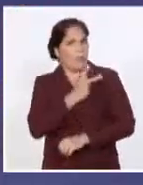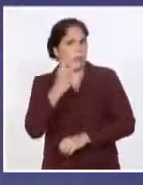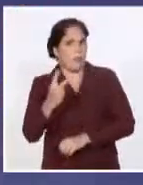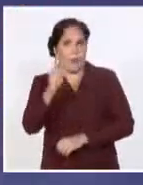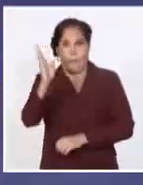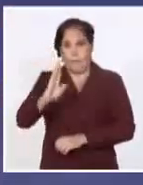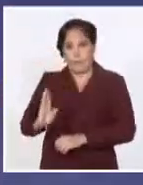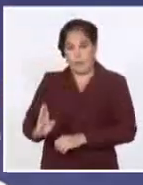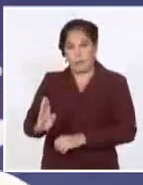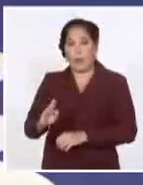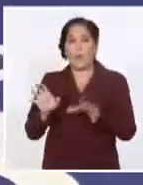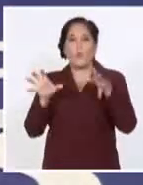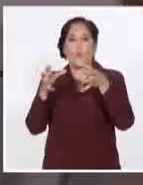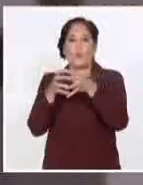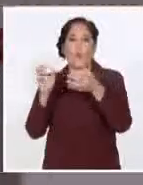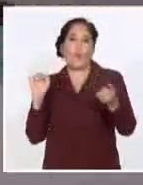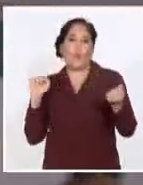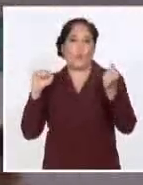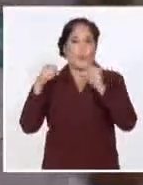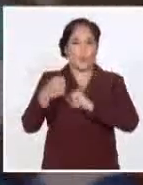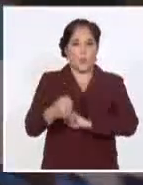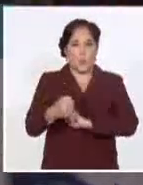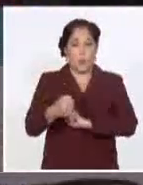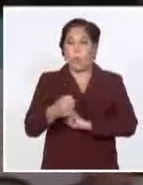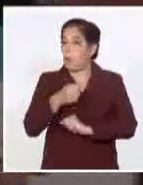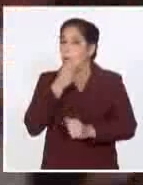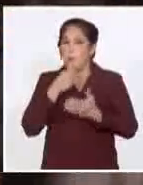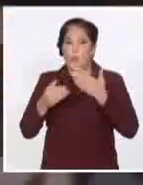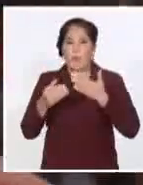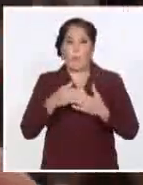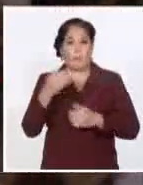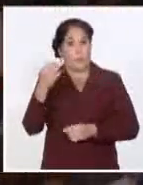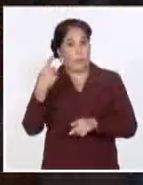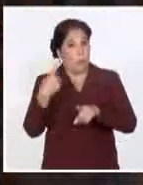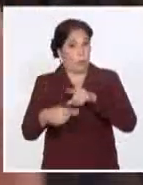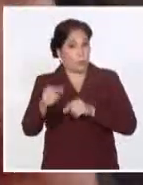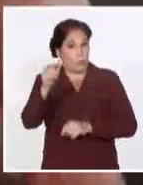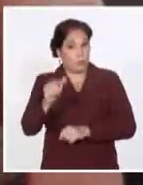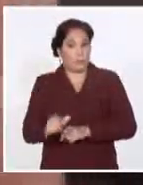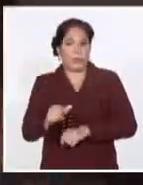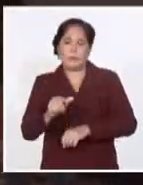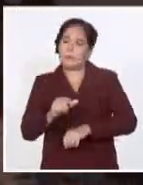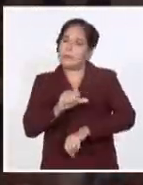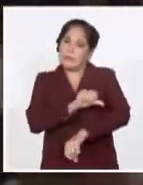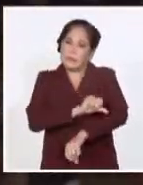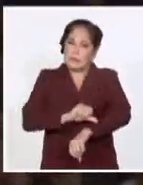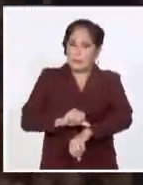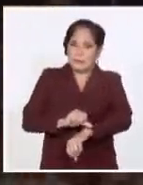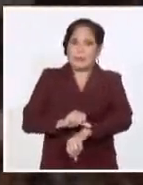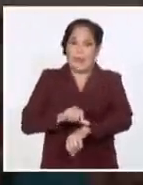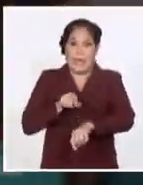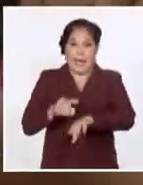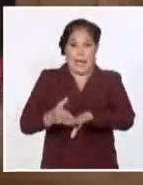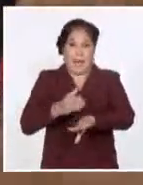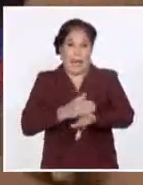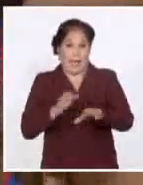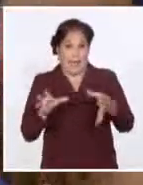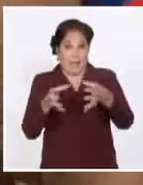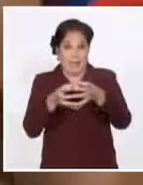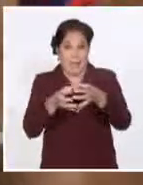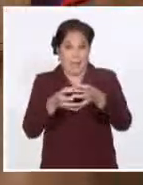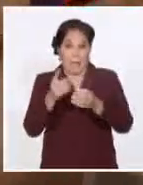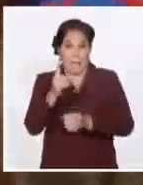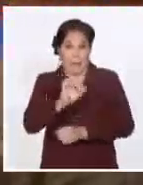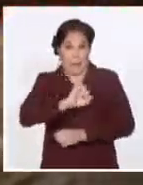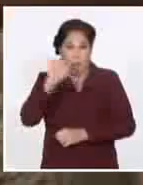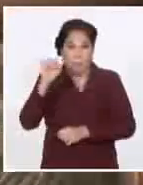el torneo por equipos de judo con uno menos de la entrega de Cristian Abreu lesionado en el partido final de Front Ball ante el número uno del mundo de